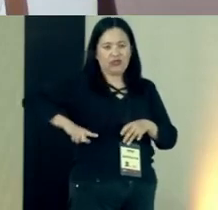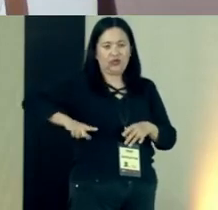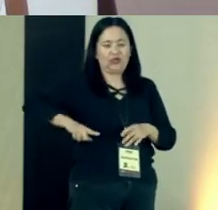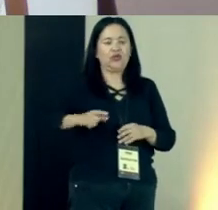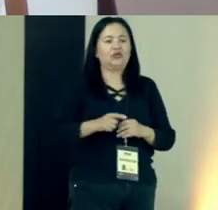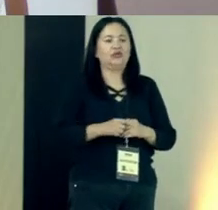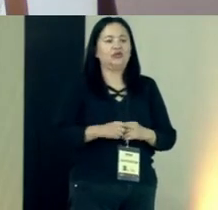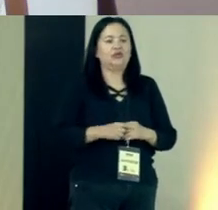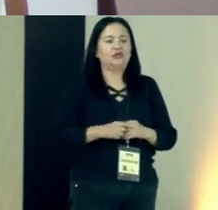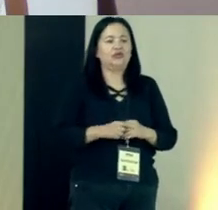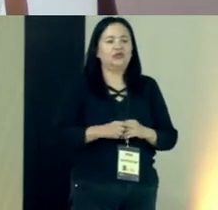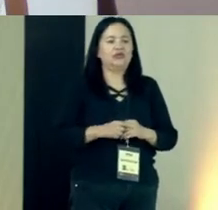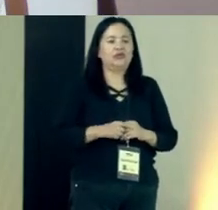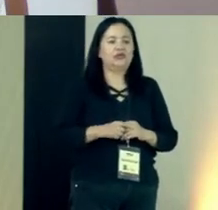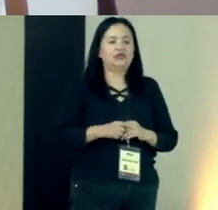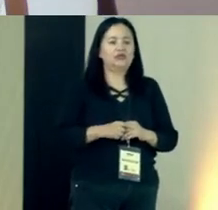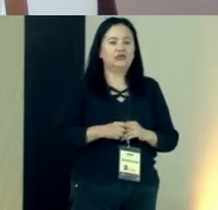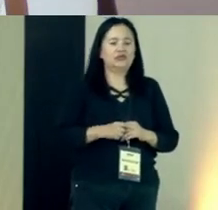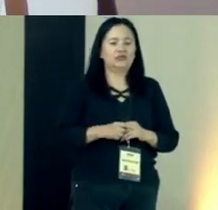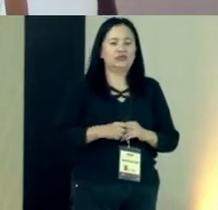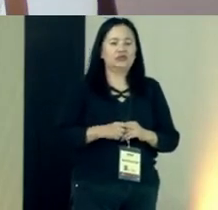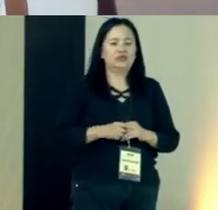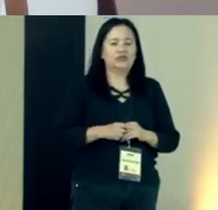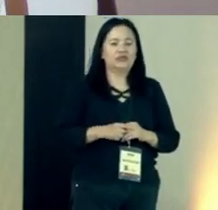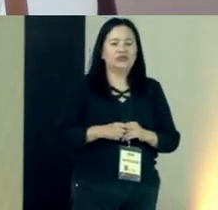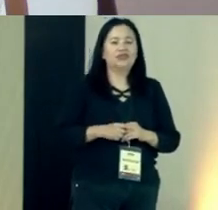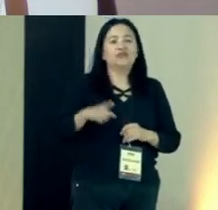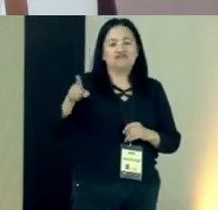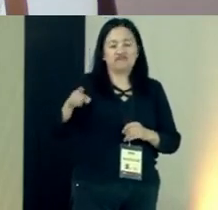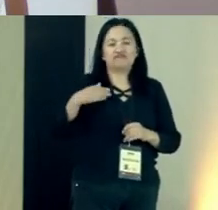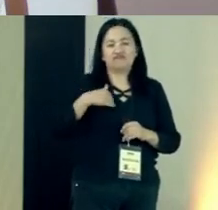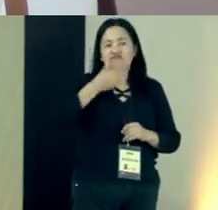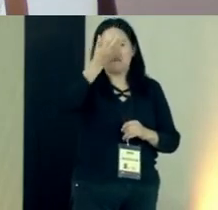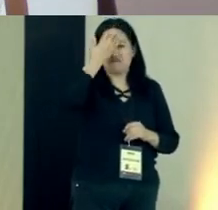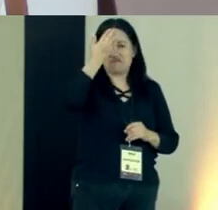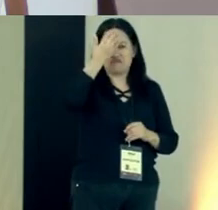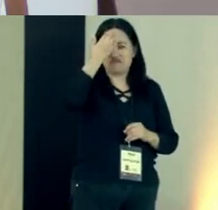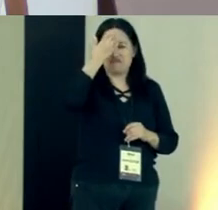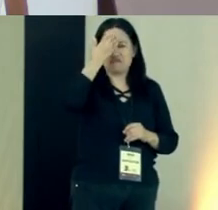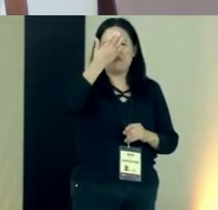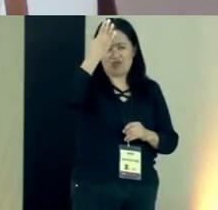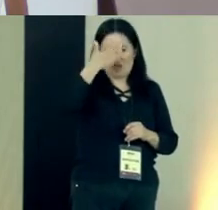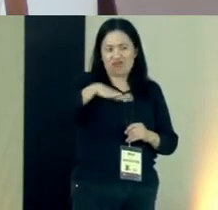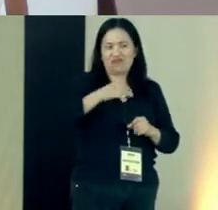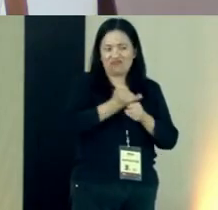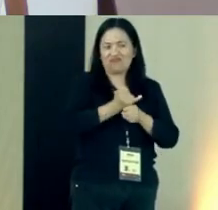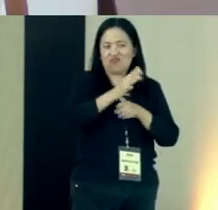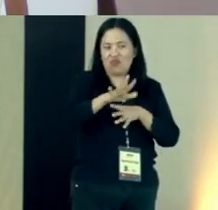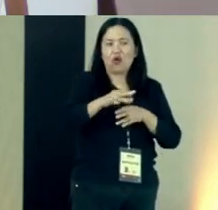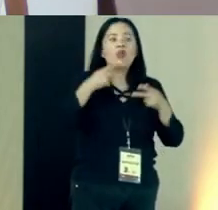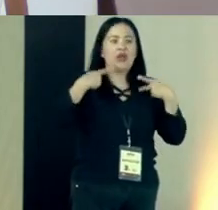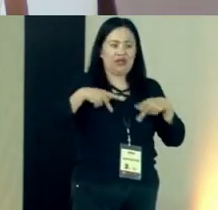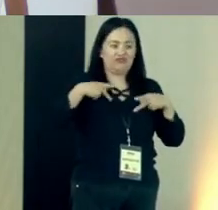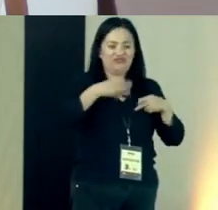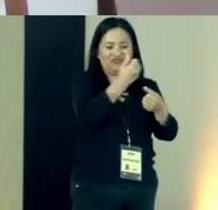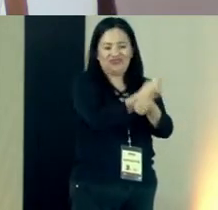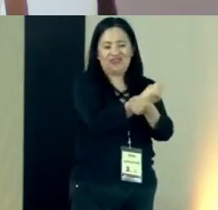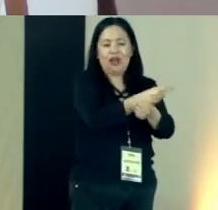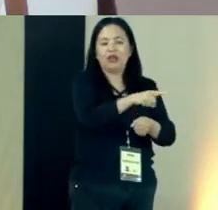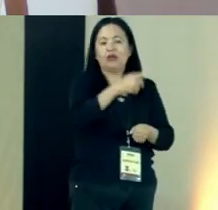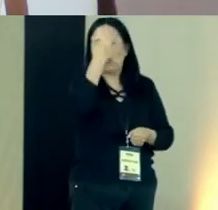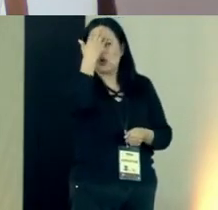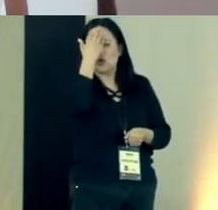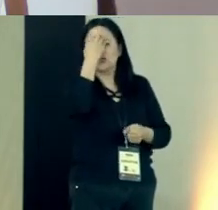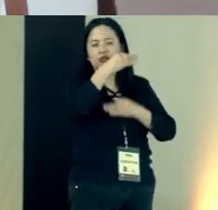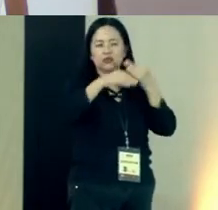y lo hicieron como conocer de muy buena mano y de muy buena fuente la realidad que enfrentaban las personas esclavizadas en el